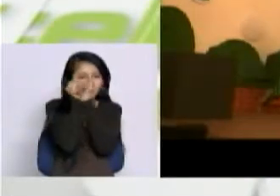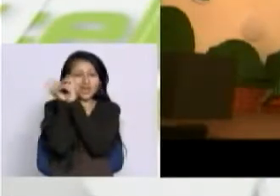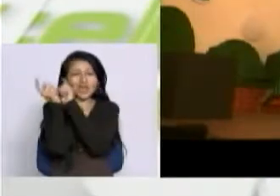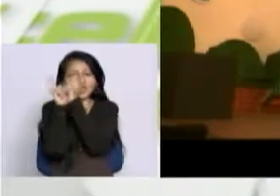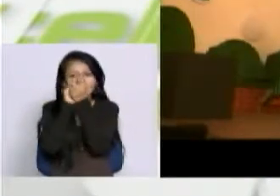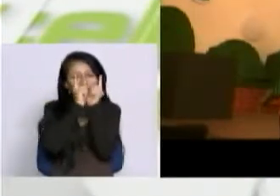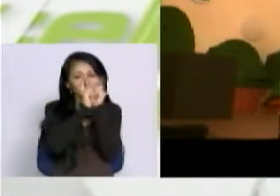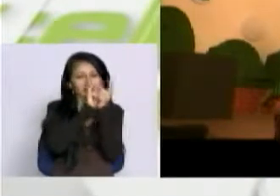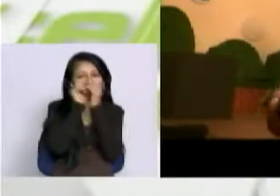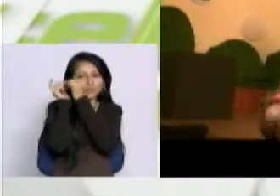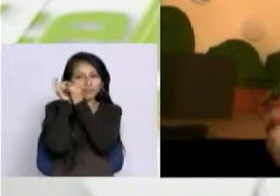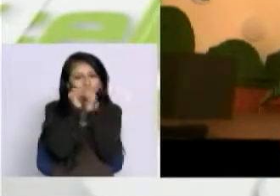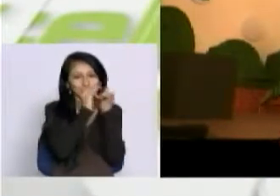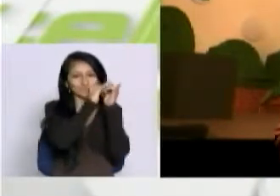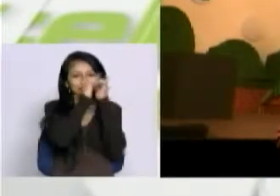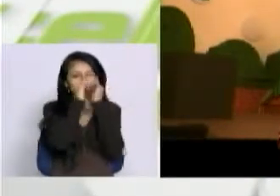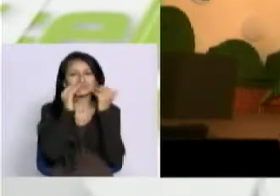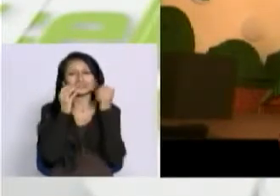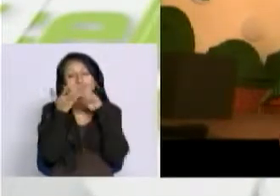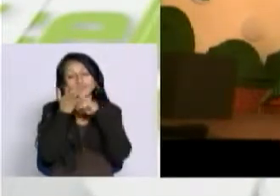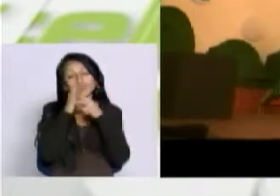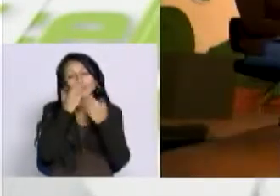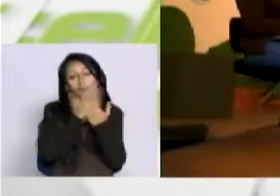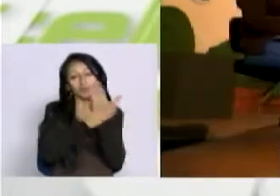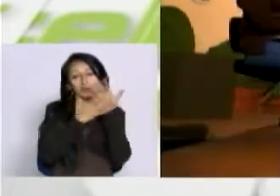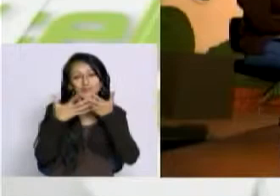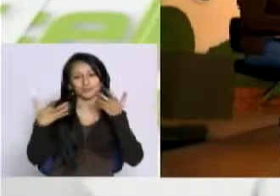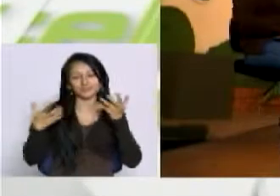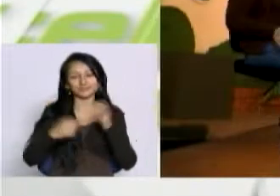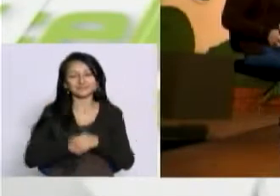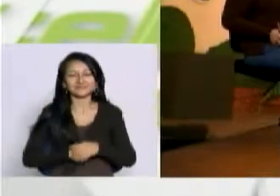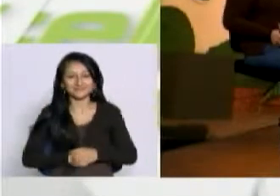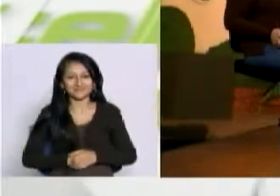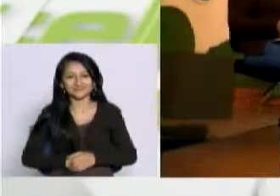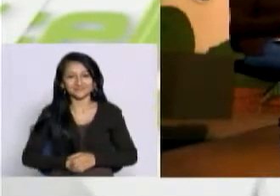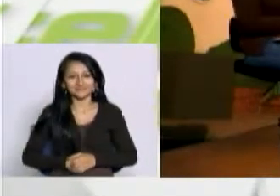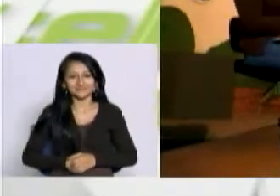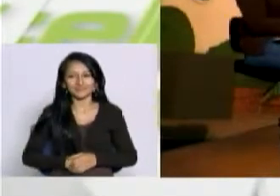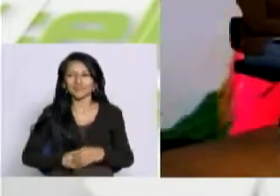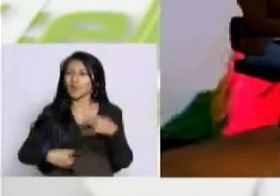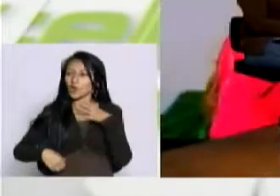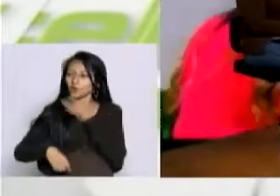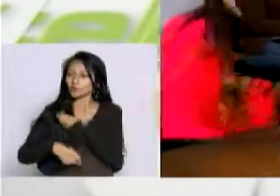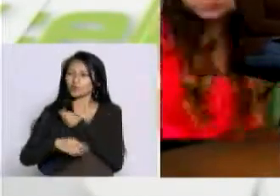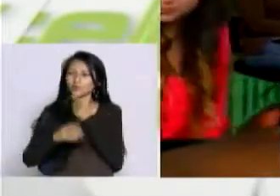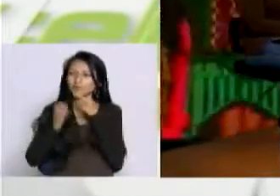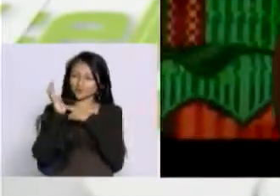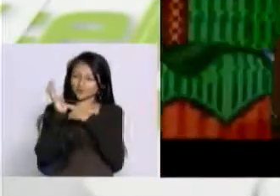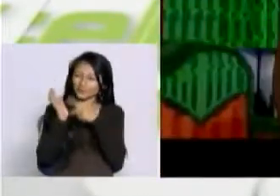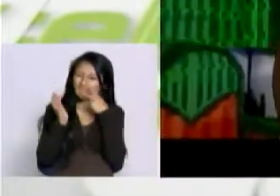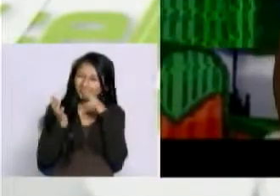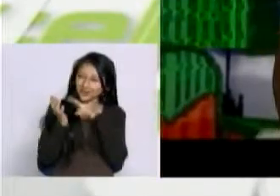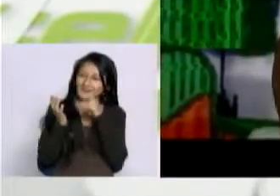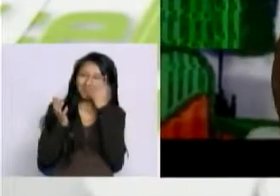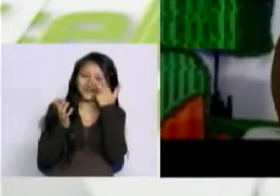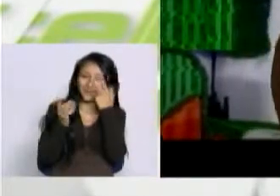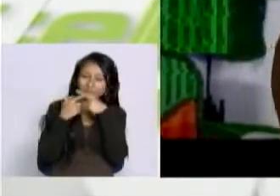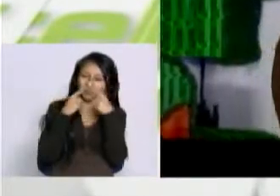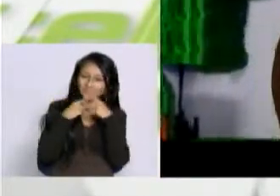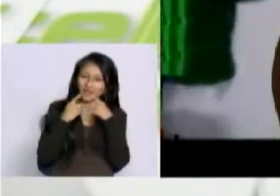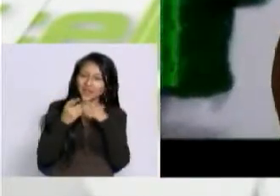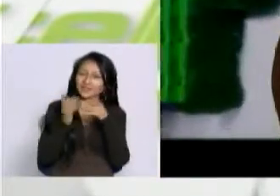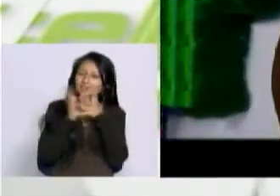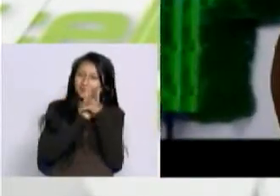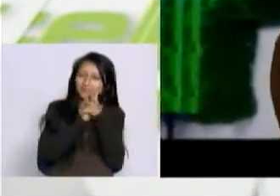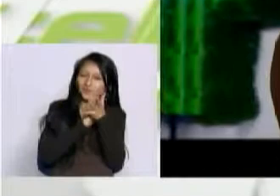dentro de esto nuevo que ustedes verán en Hashtag. Pues Nicolás, hemos recopilado algunos mensajes importantes que nos envían nuestros